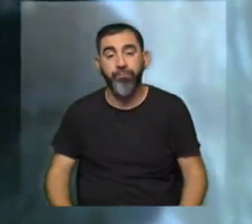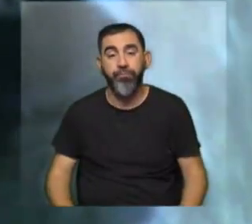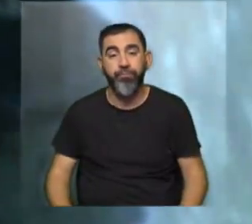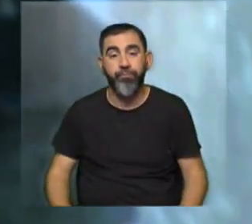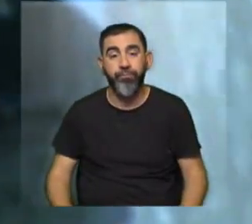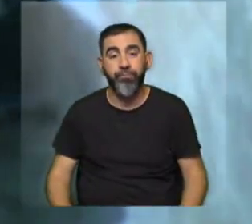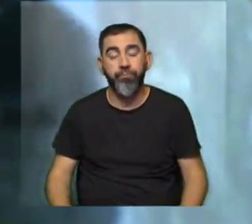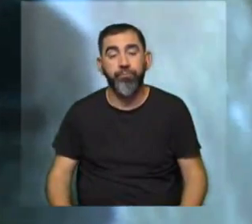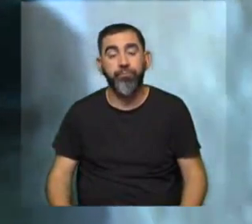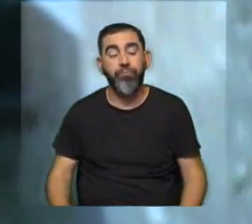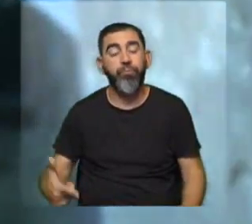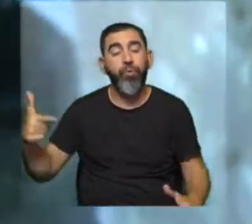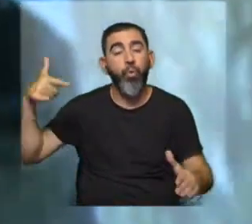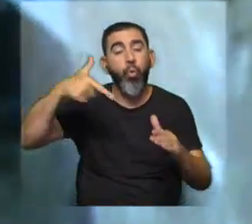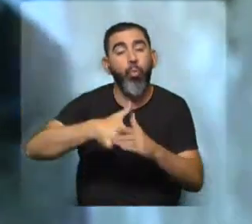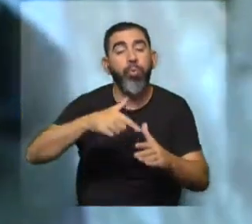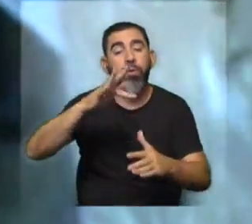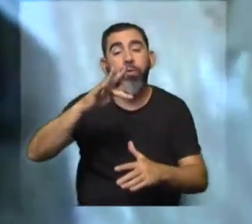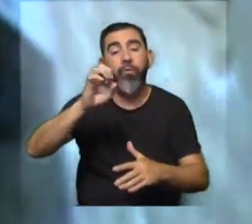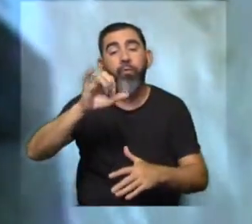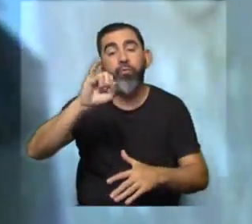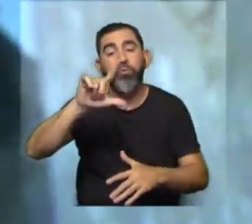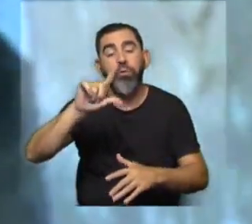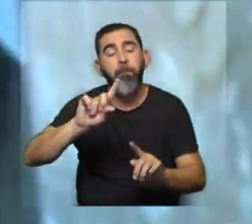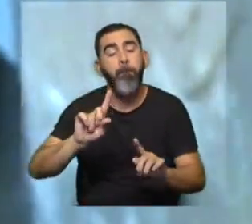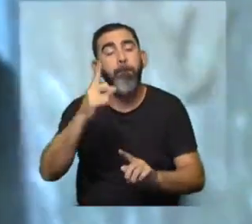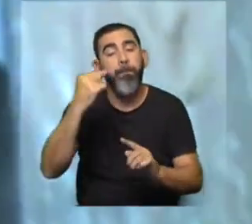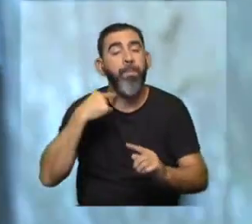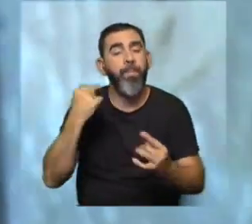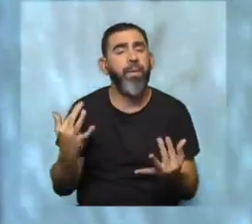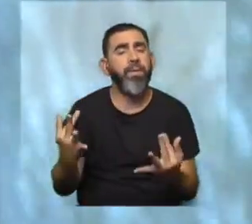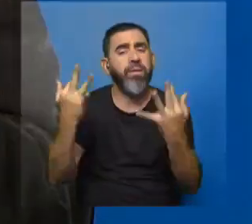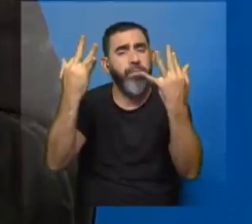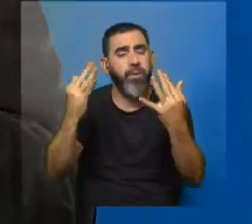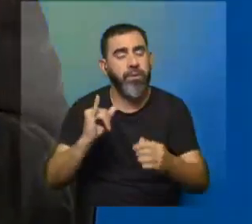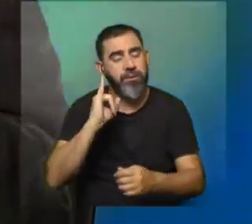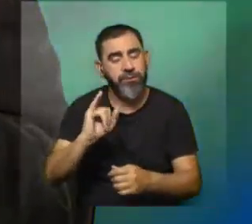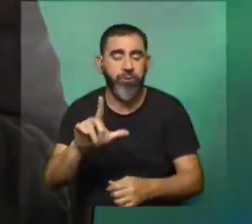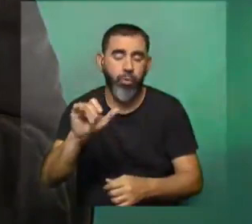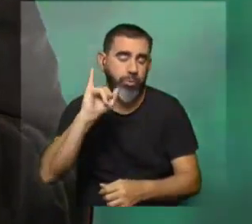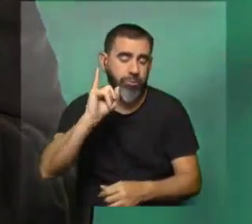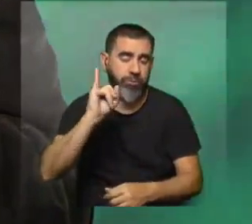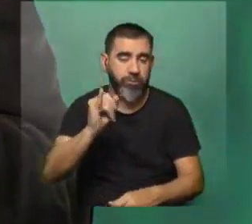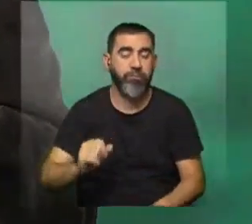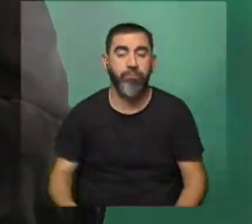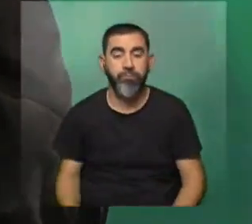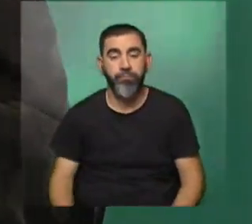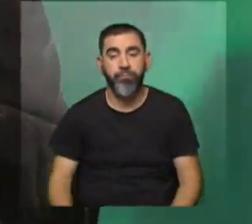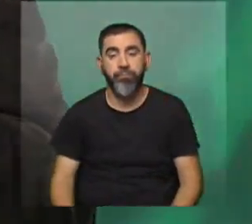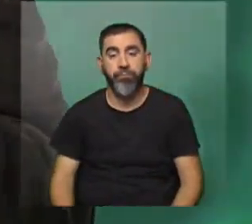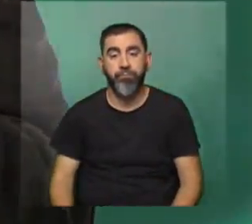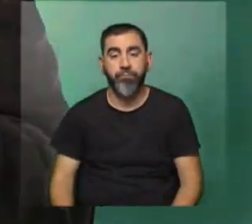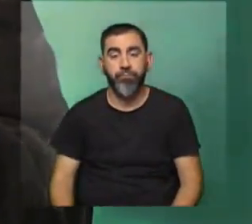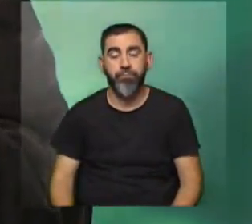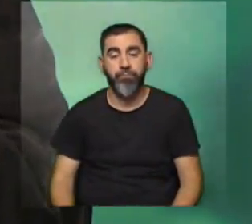el uso de combustibles fósiles la principal fuente a escala global de emisión de gases de efecto invernadero? Sí, sin duda, sin duda. Eso creo que no hay